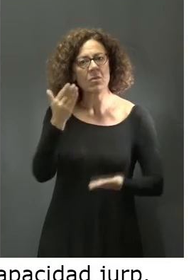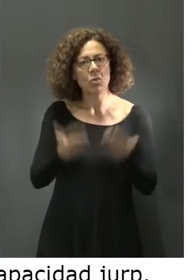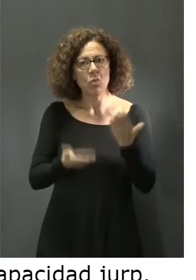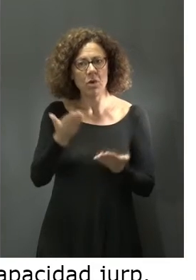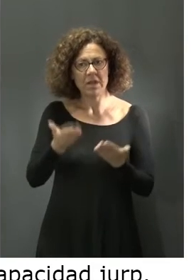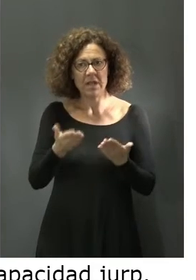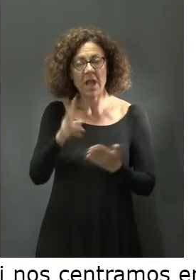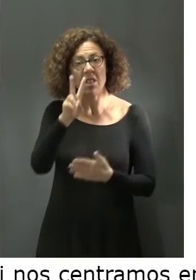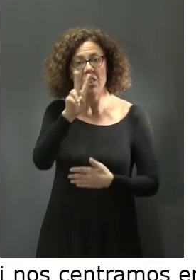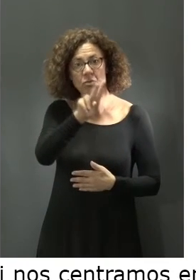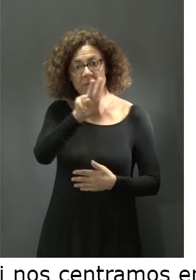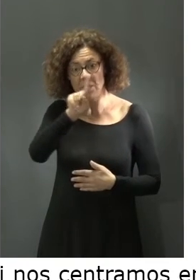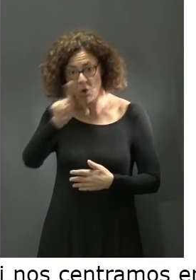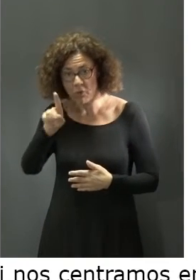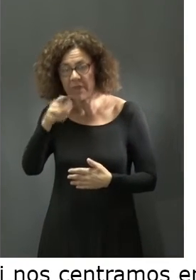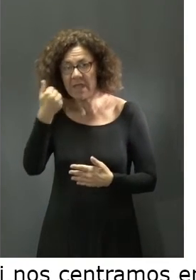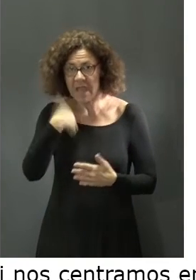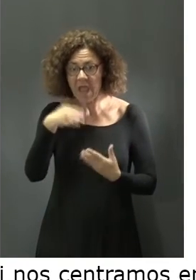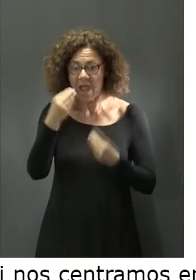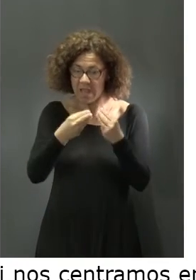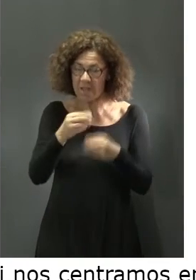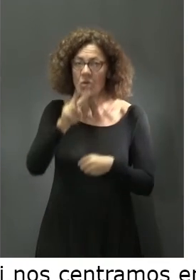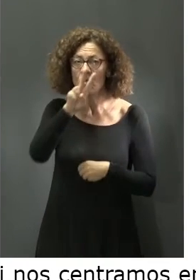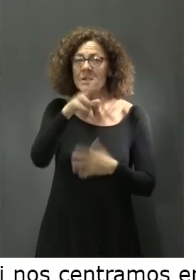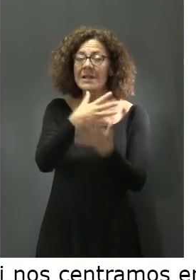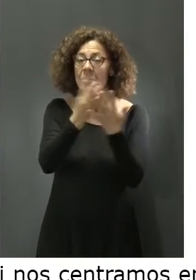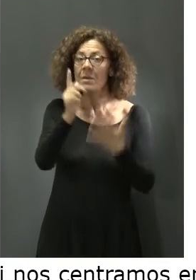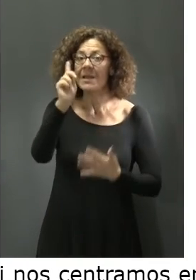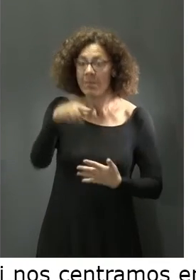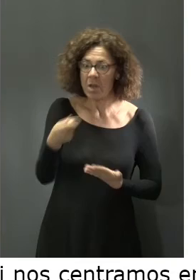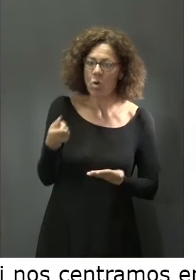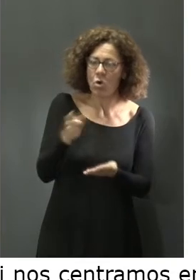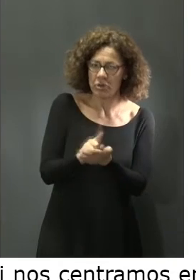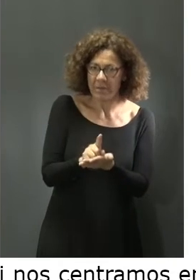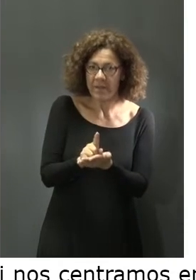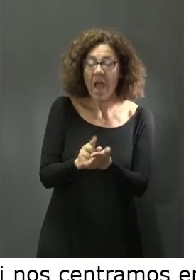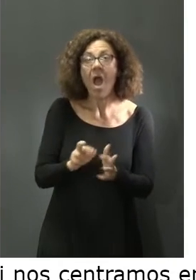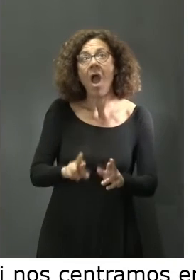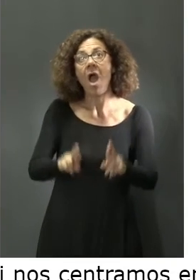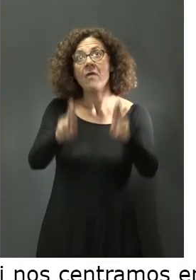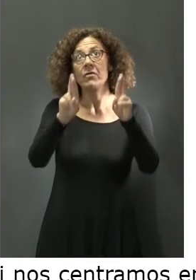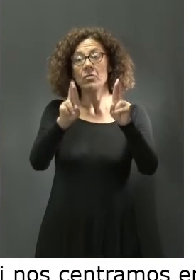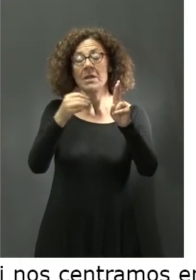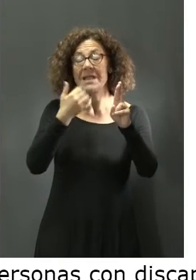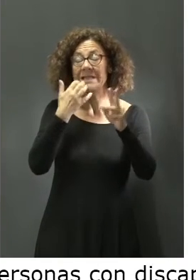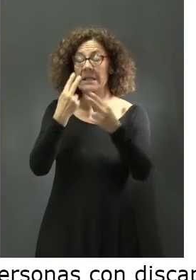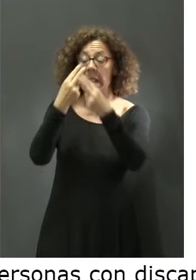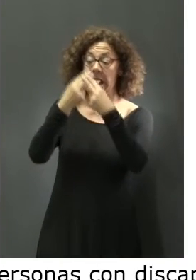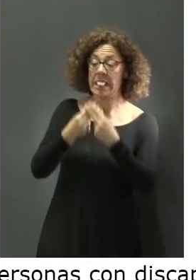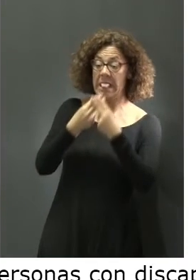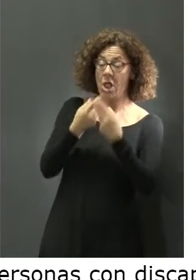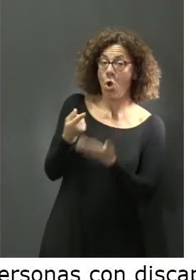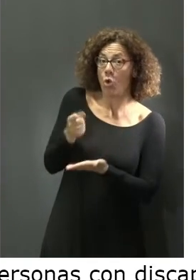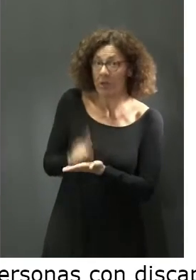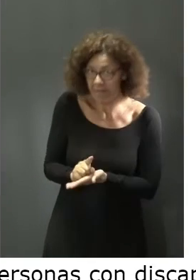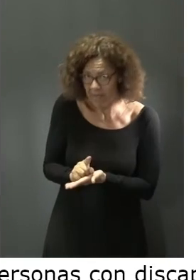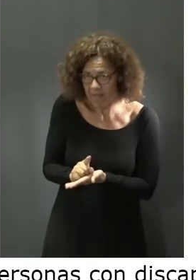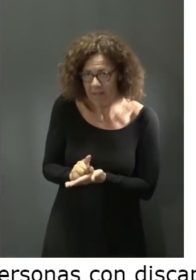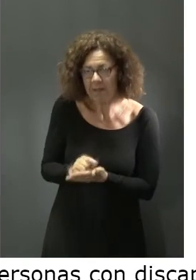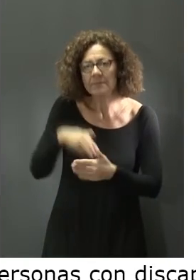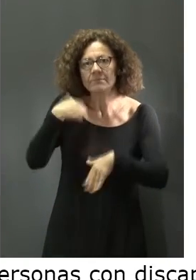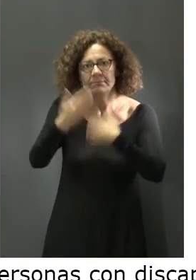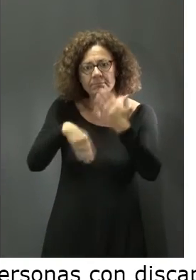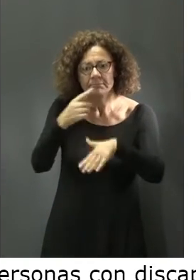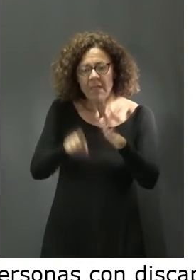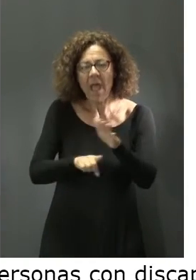En el 2011 lo hizo, en el 2019 lo volvió a hacer. Afortunadamente, cuando seamos examinados nuevamente, pues habremos avanzado